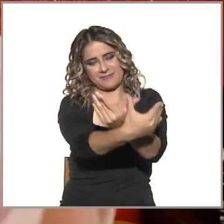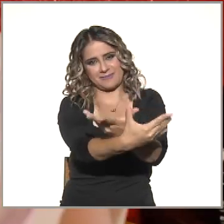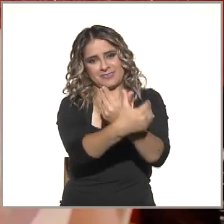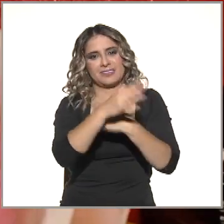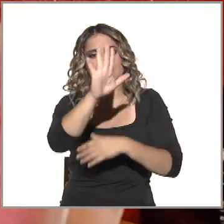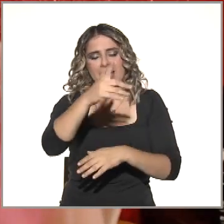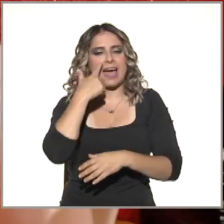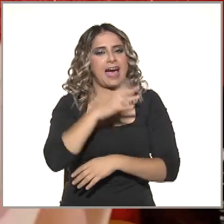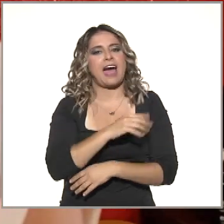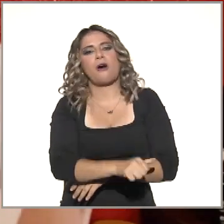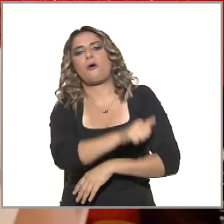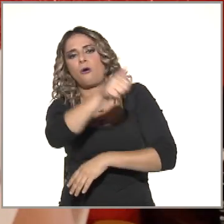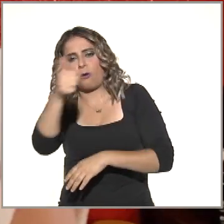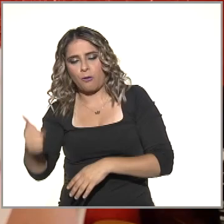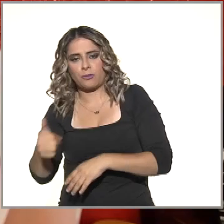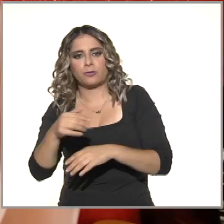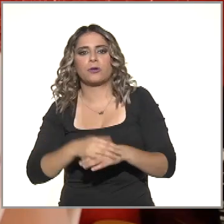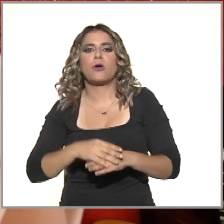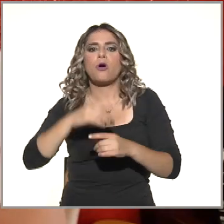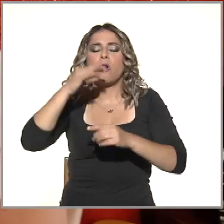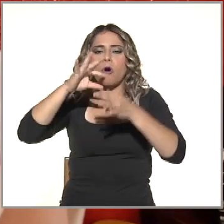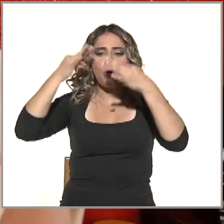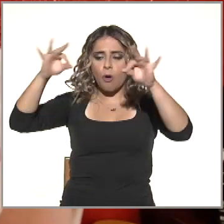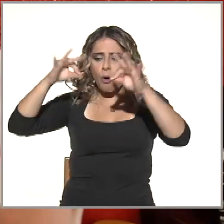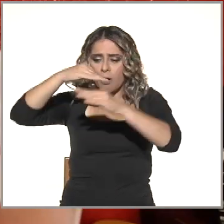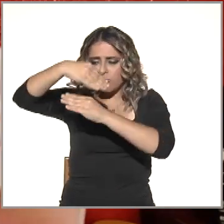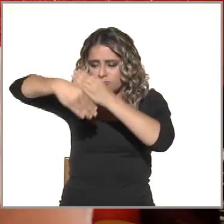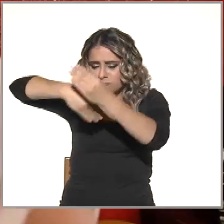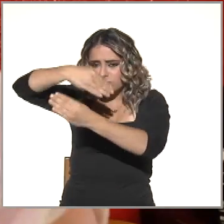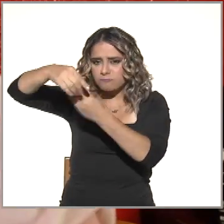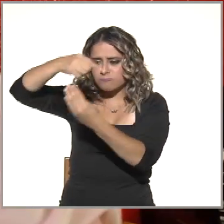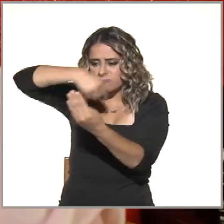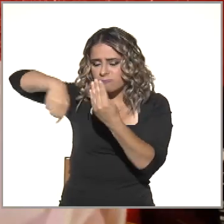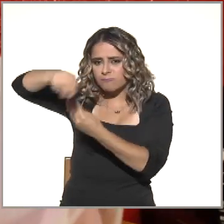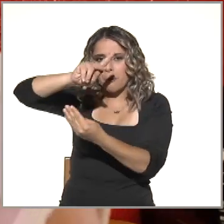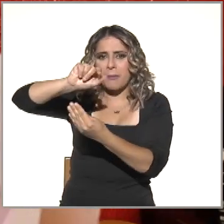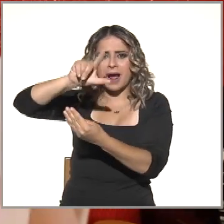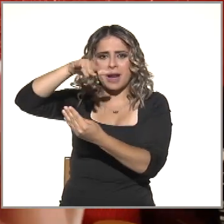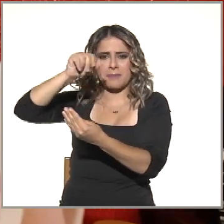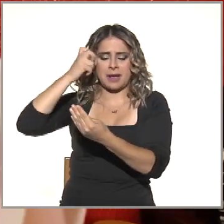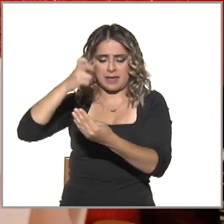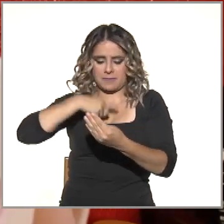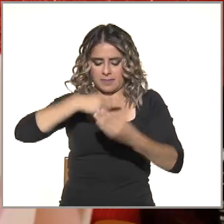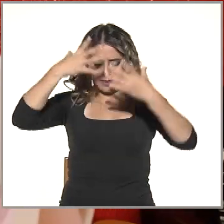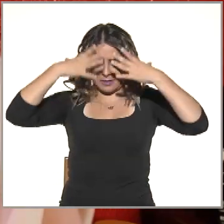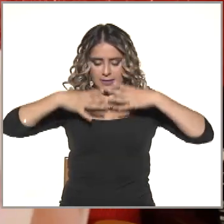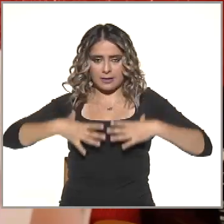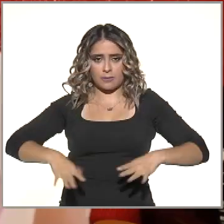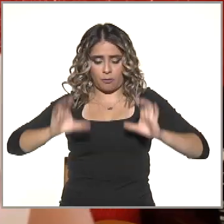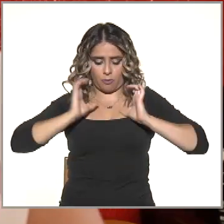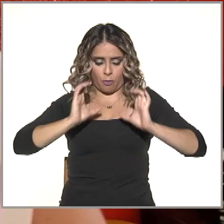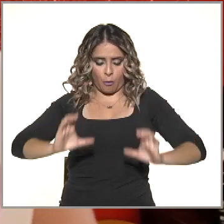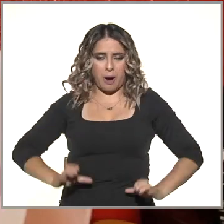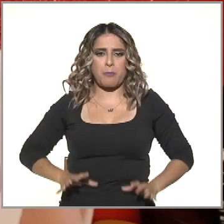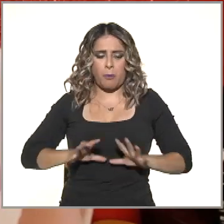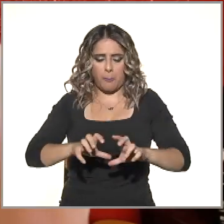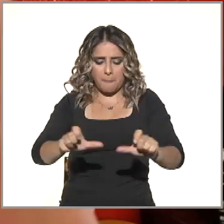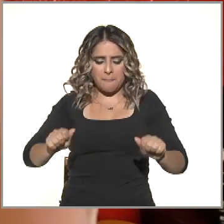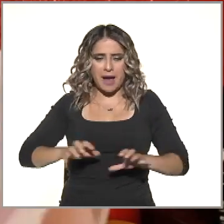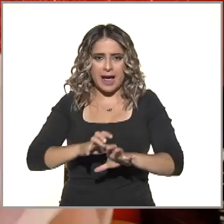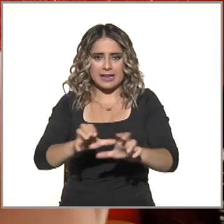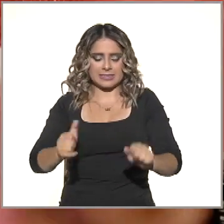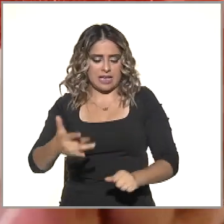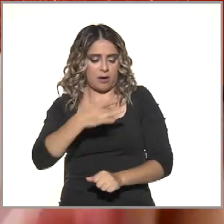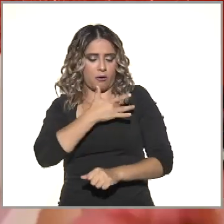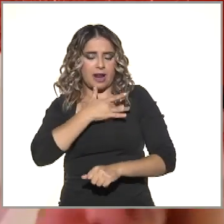otra. De hoja envuelta y amarrado con palma es mi disfraz. En mi cuerpo de masa, mi corazón